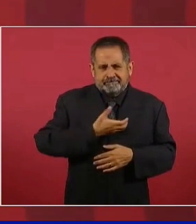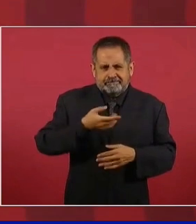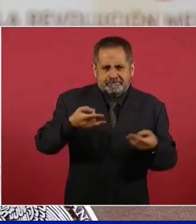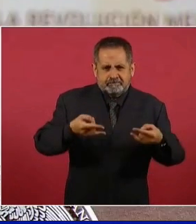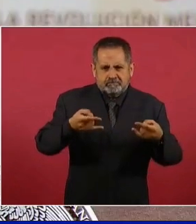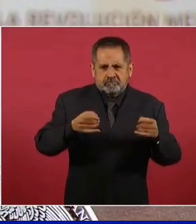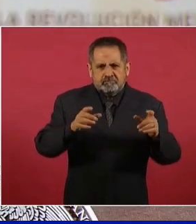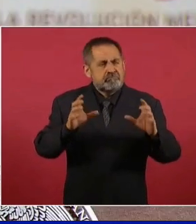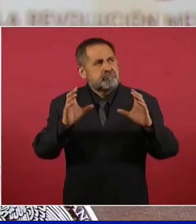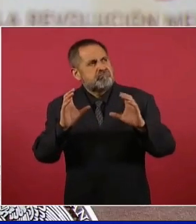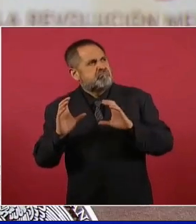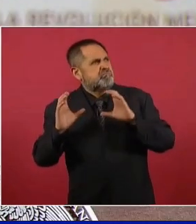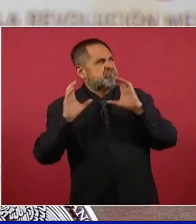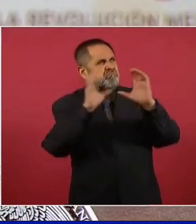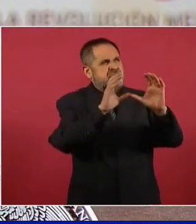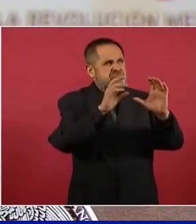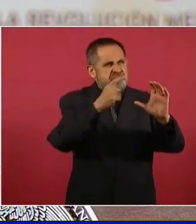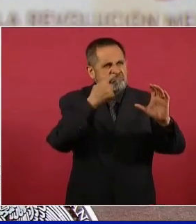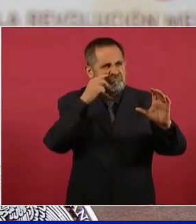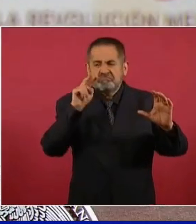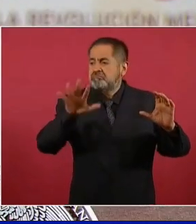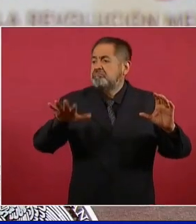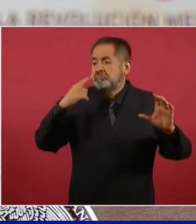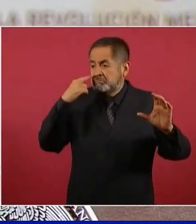como escarmiento,